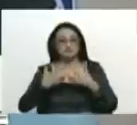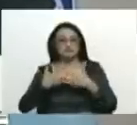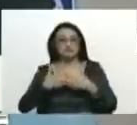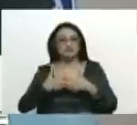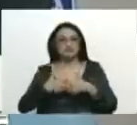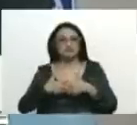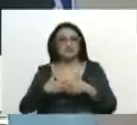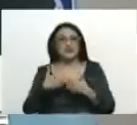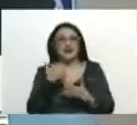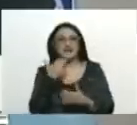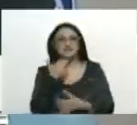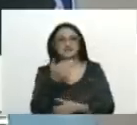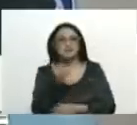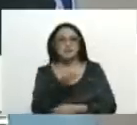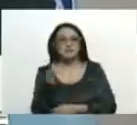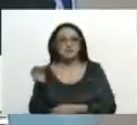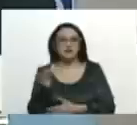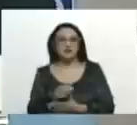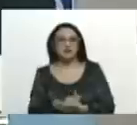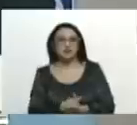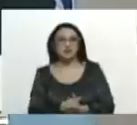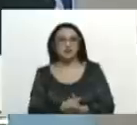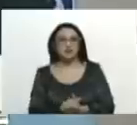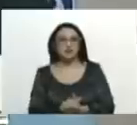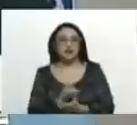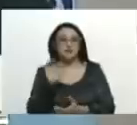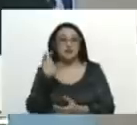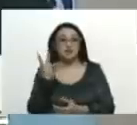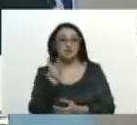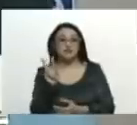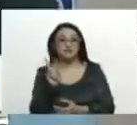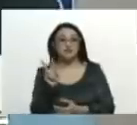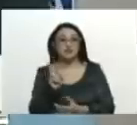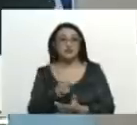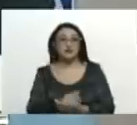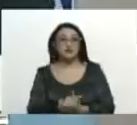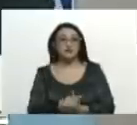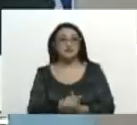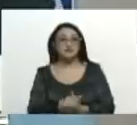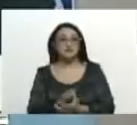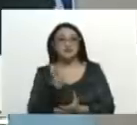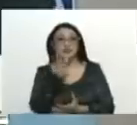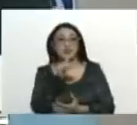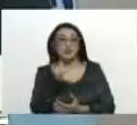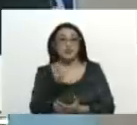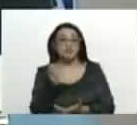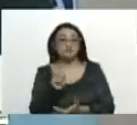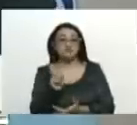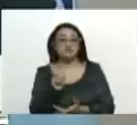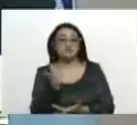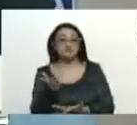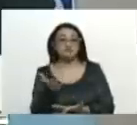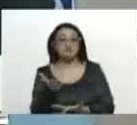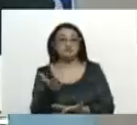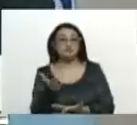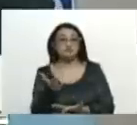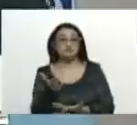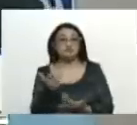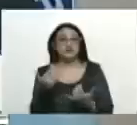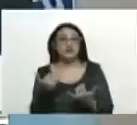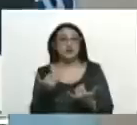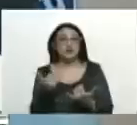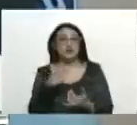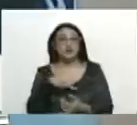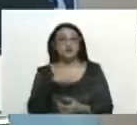pudiéramos decir perfecto el estado venezolano porque si no no estuviéramos hablando en este momento cuando